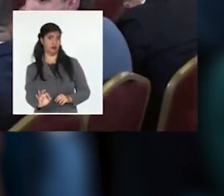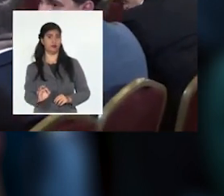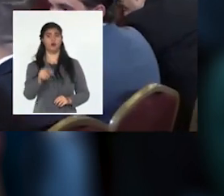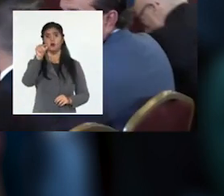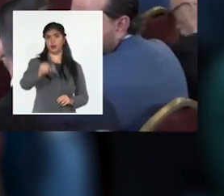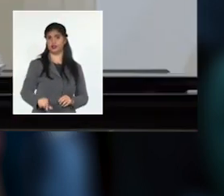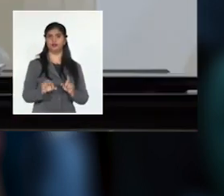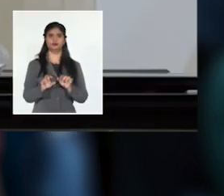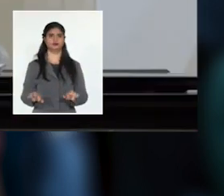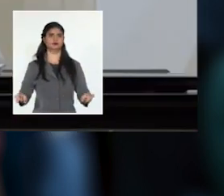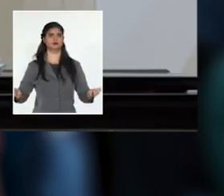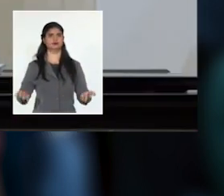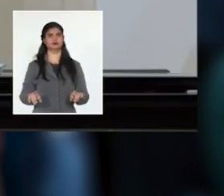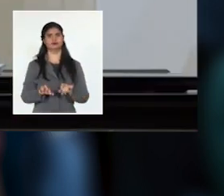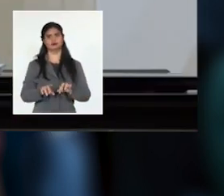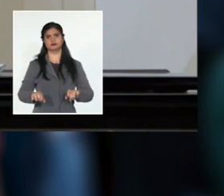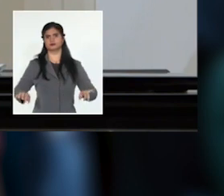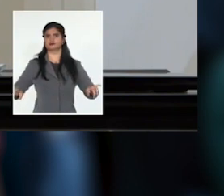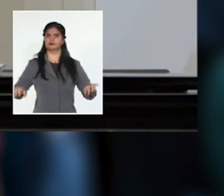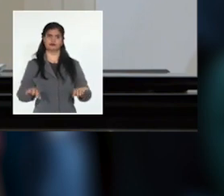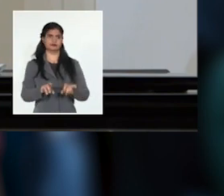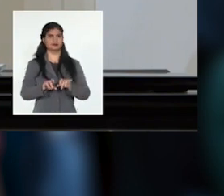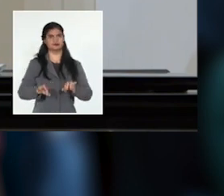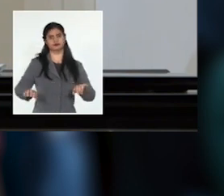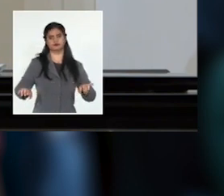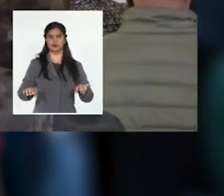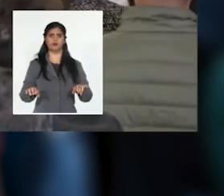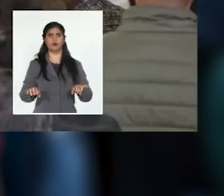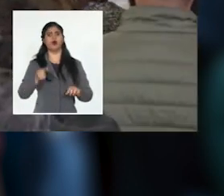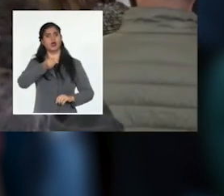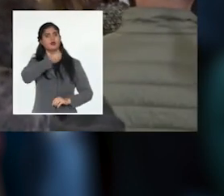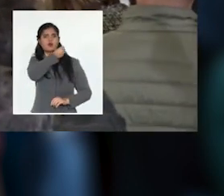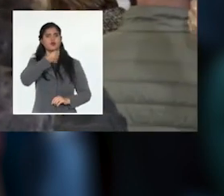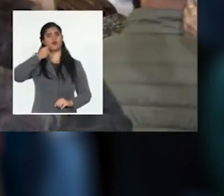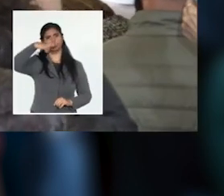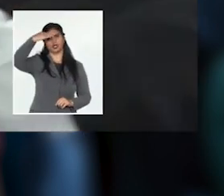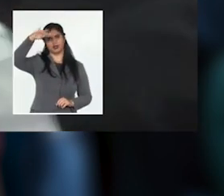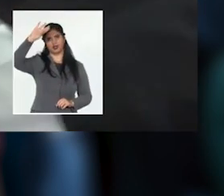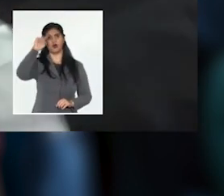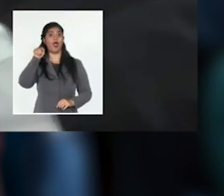interpretar en Nueva York la música de Fran Fernández o La Guantanamera.